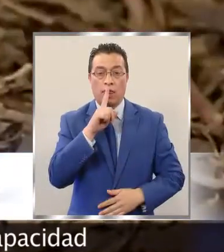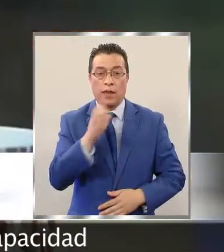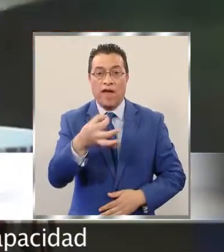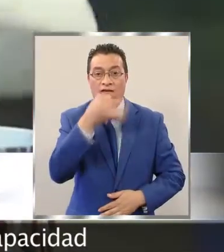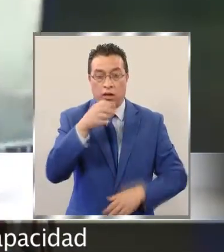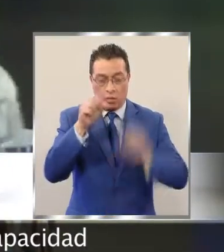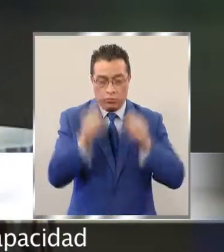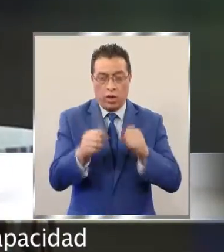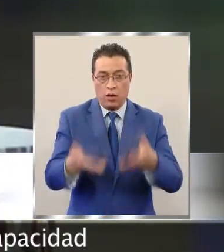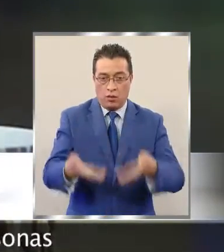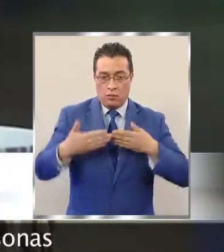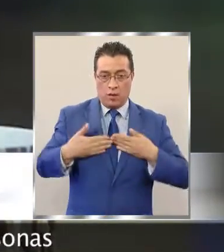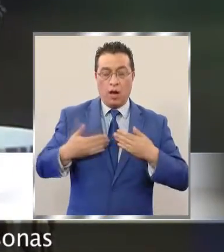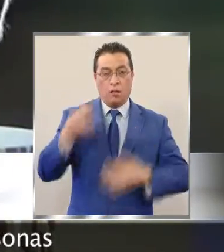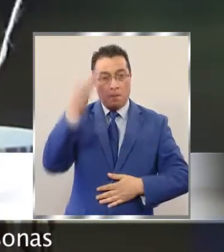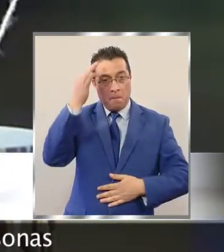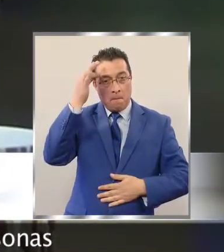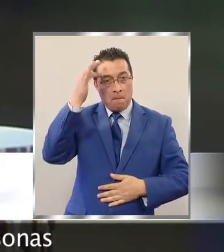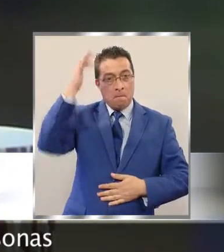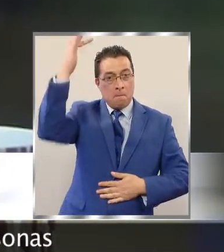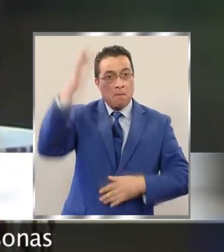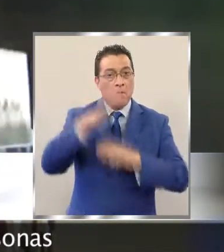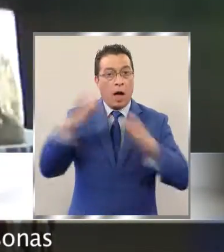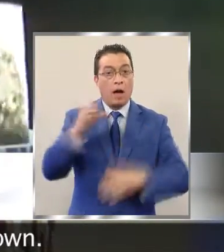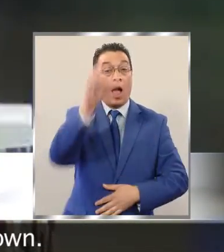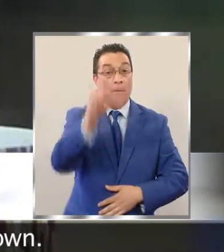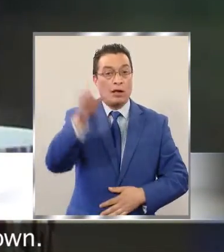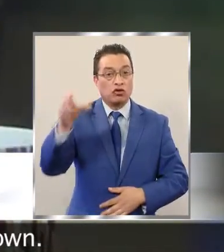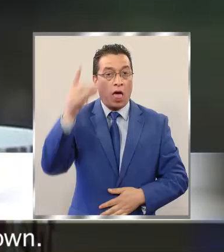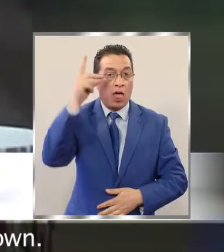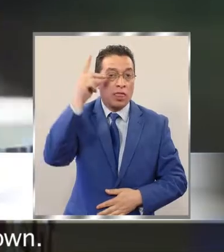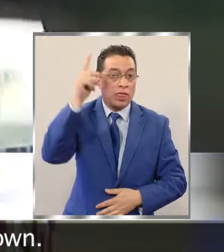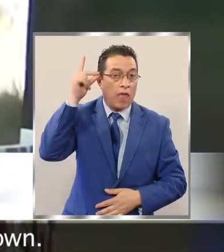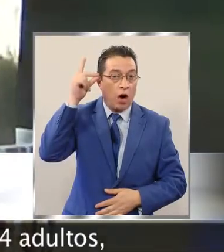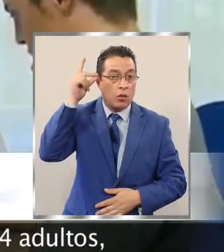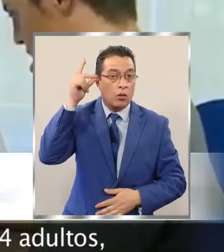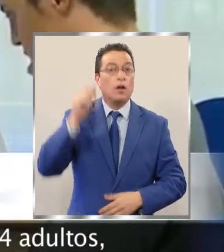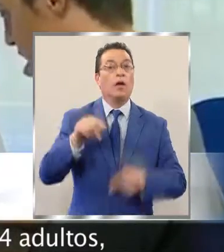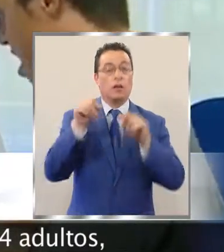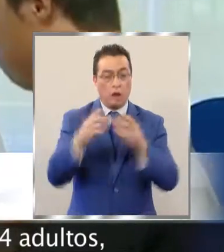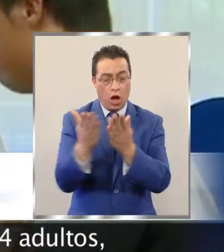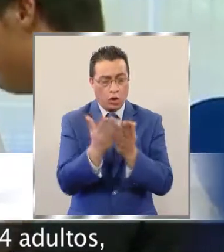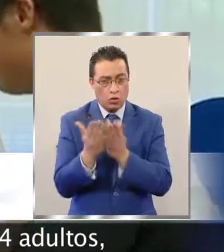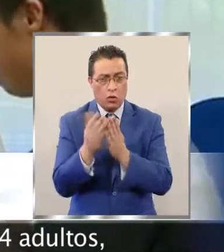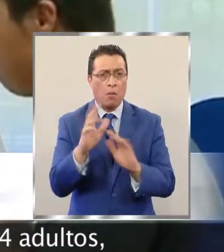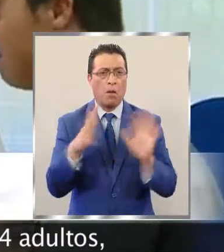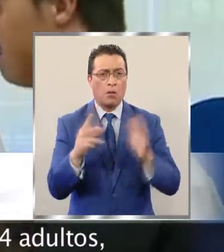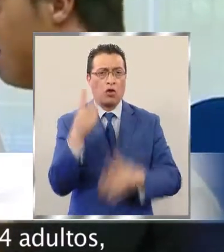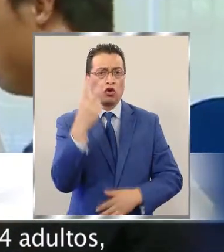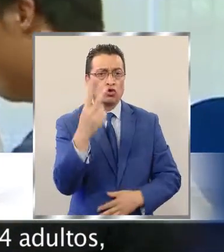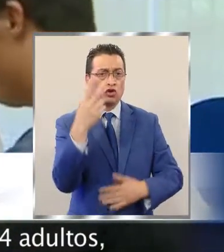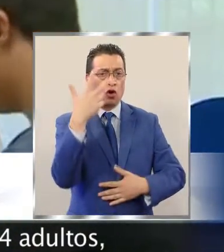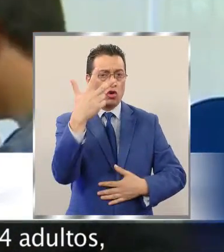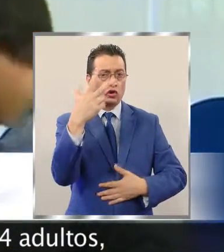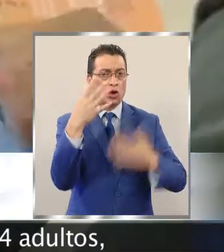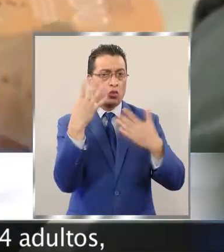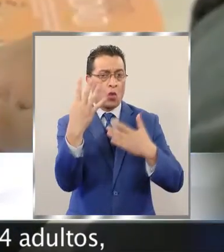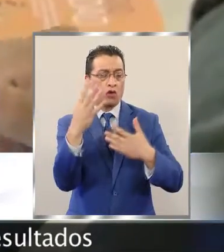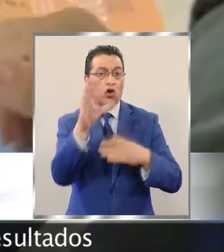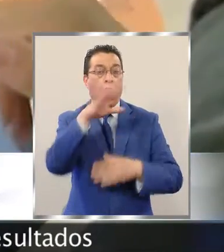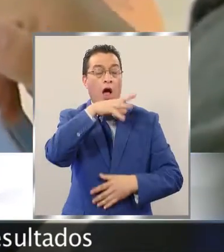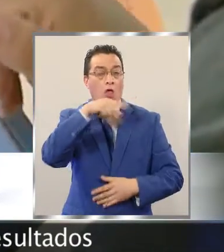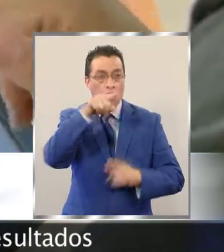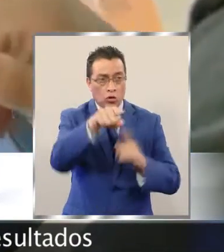que podría mejorar la capacidad intelectual en las personas con síndrome de Down. El estudio se realizó en 284